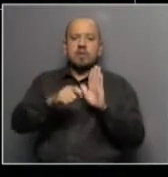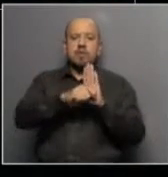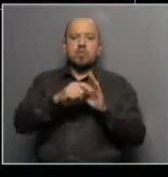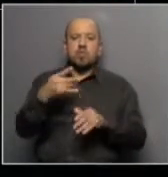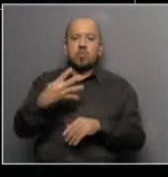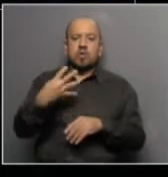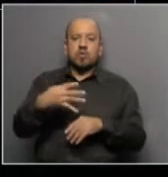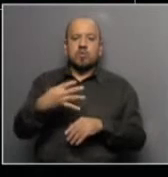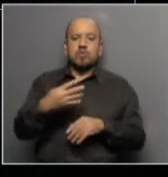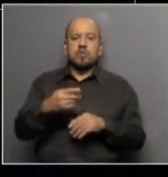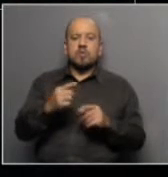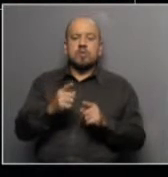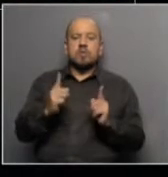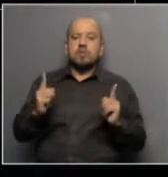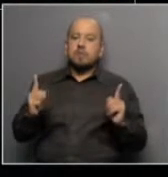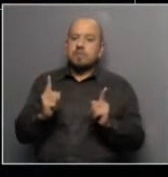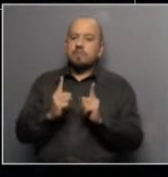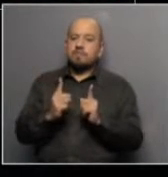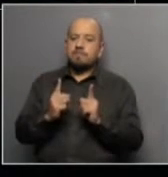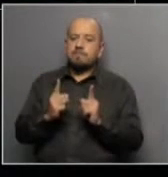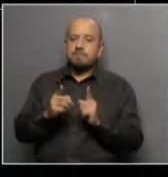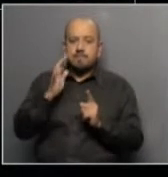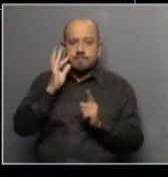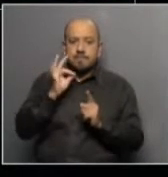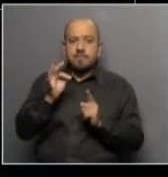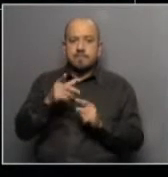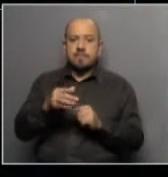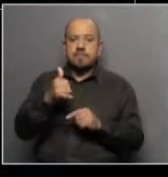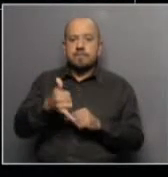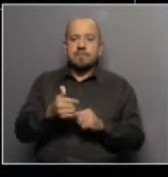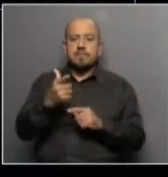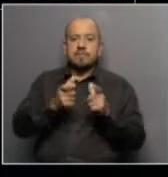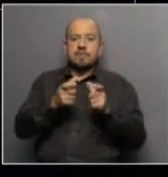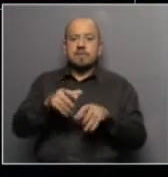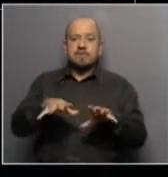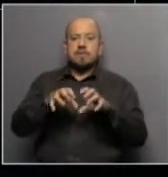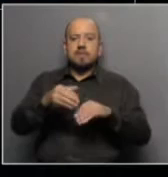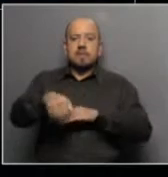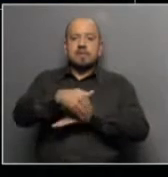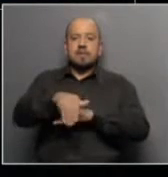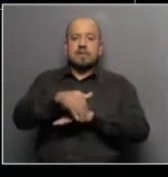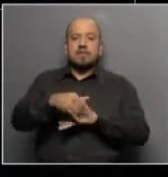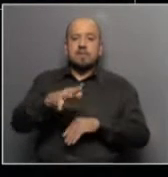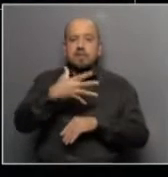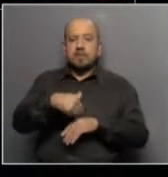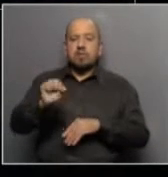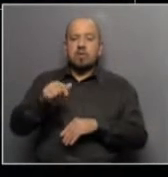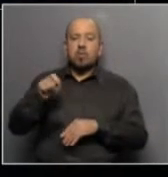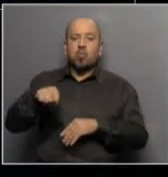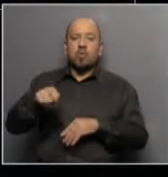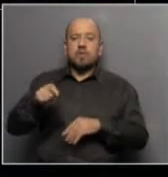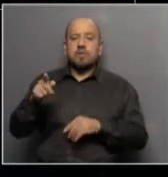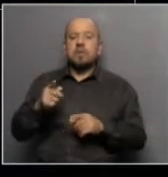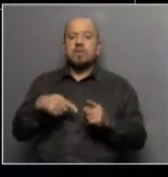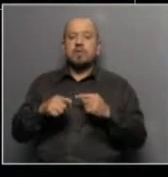LUC reduce las posibilidades que tenían las personas en situación de calle de ser conducidas ante un juez. Entonces,